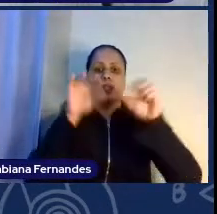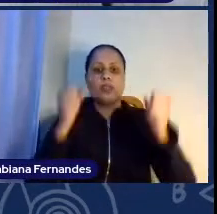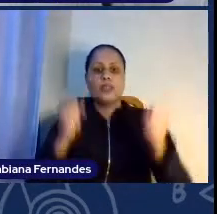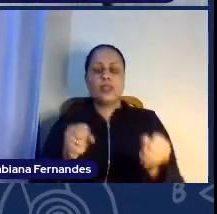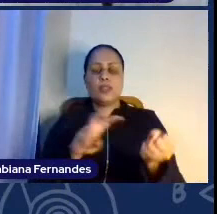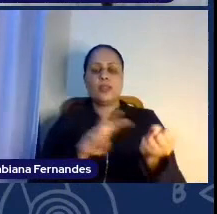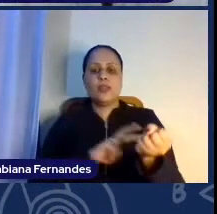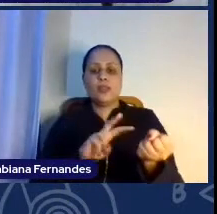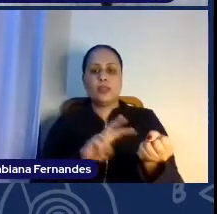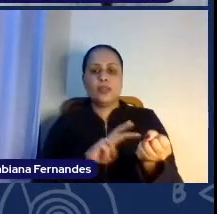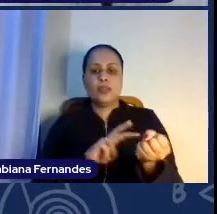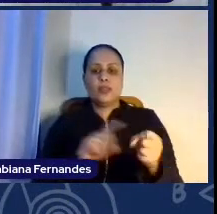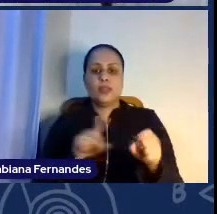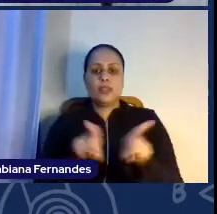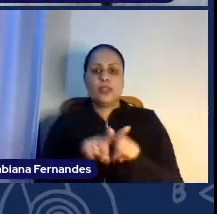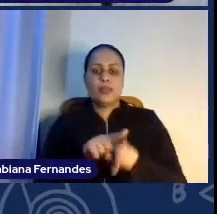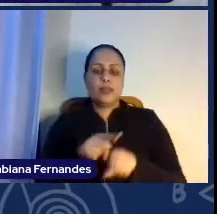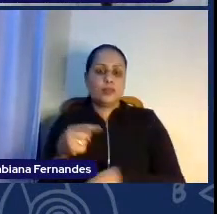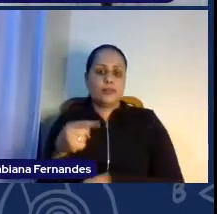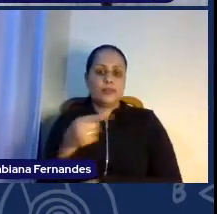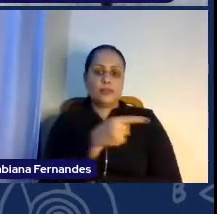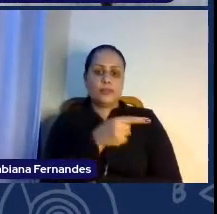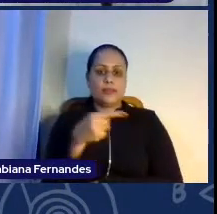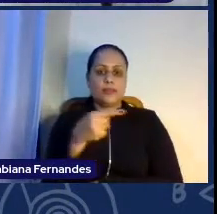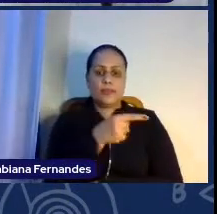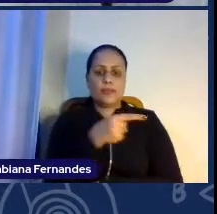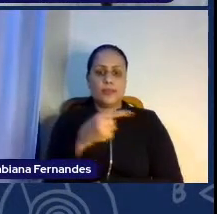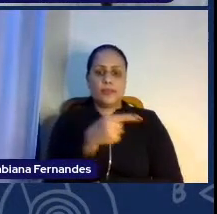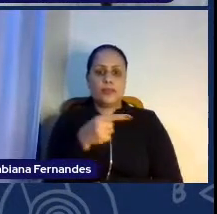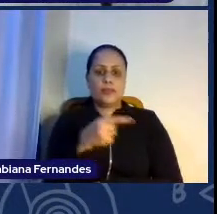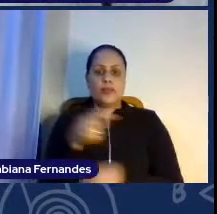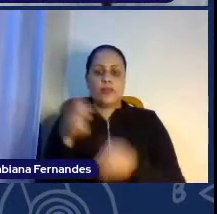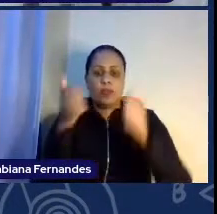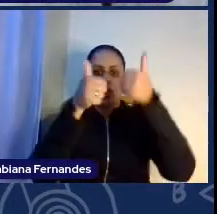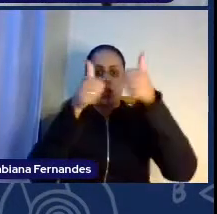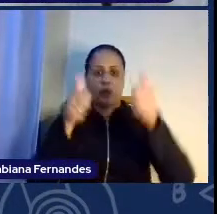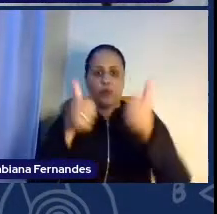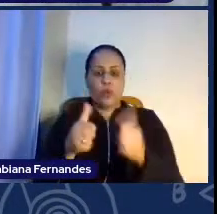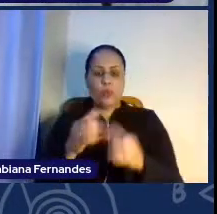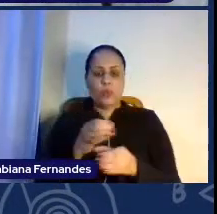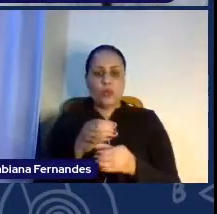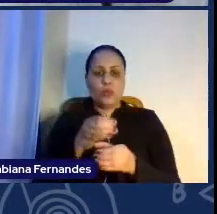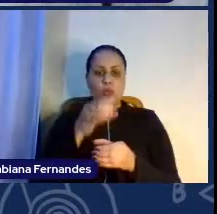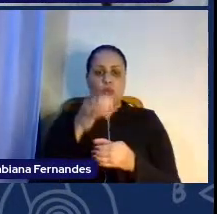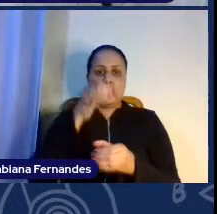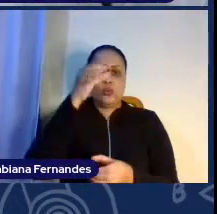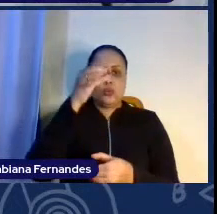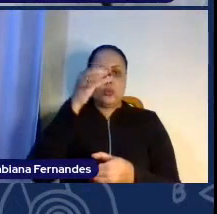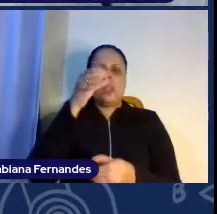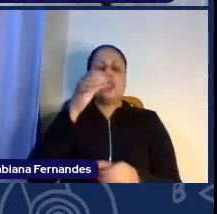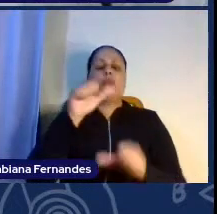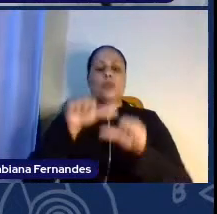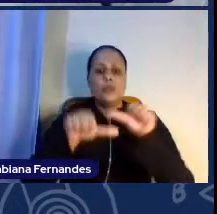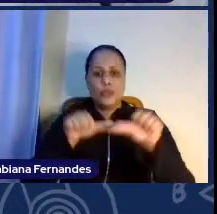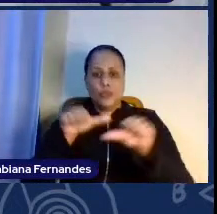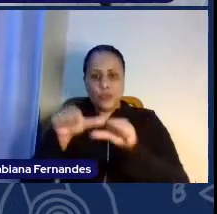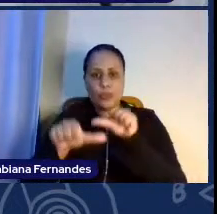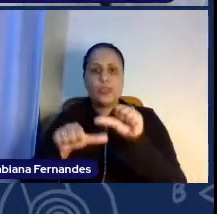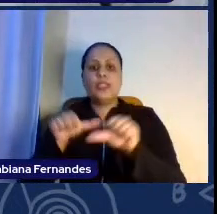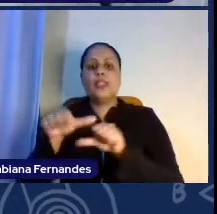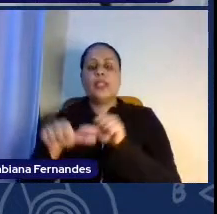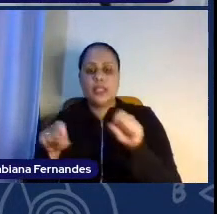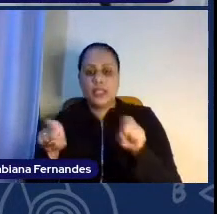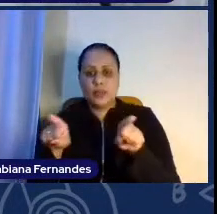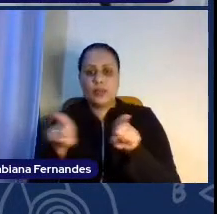el ectodermo adopta la forma tubular que se va modificando progresivamente. En